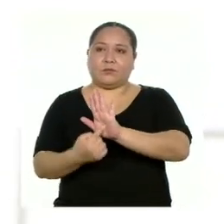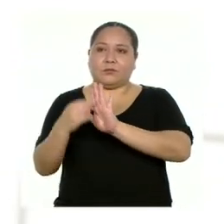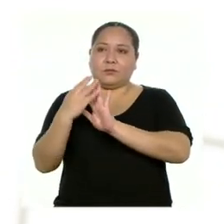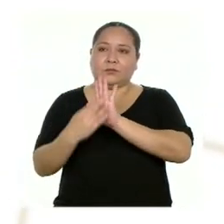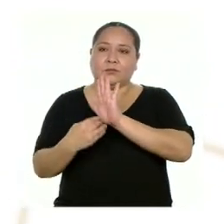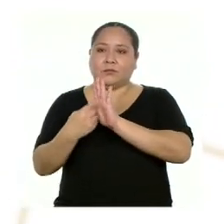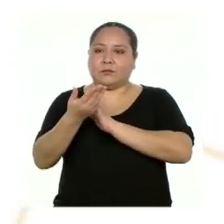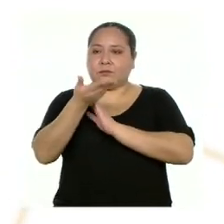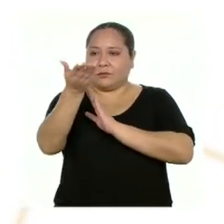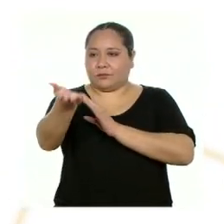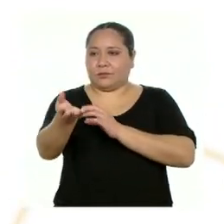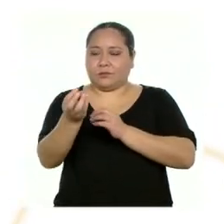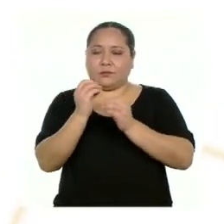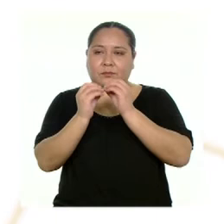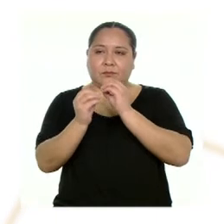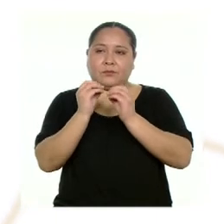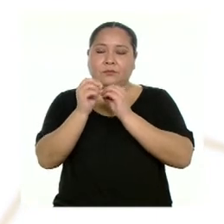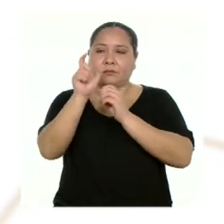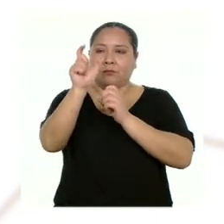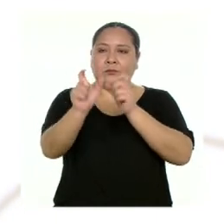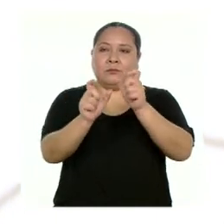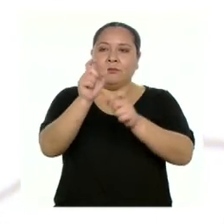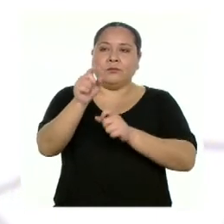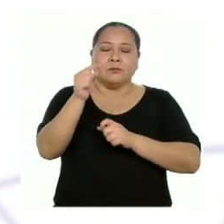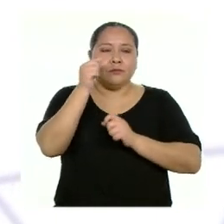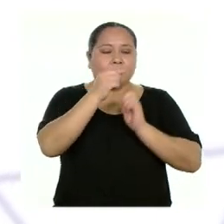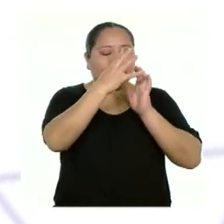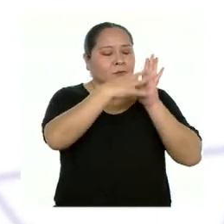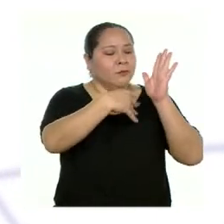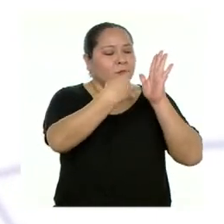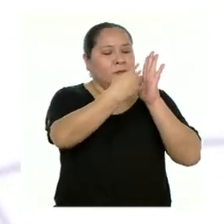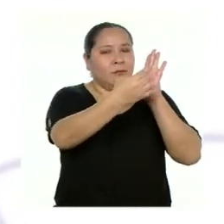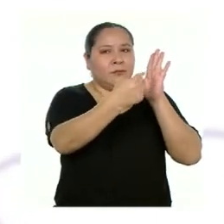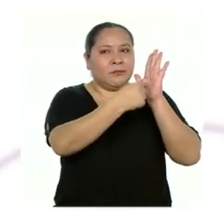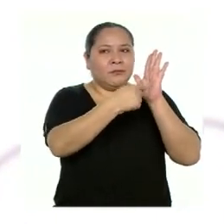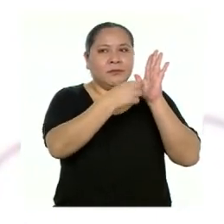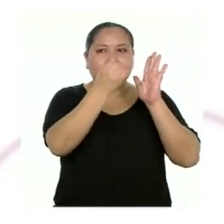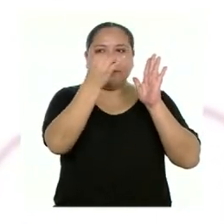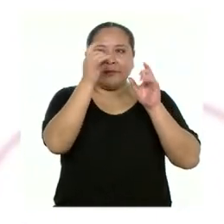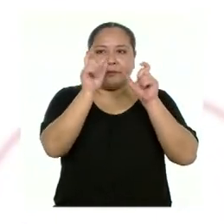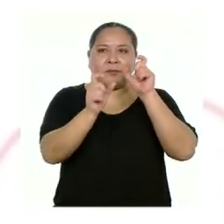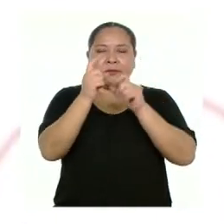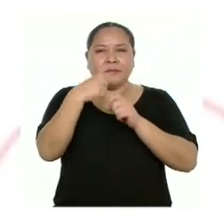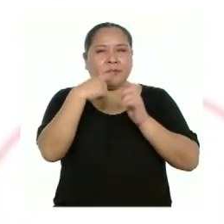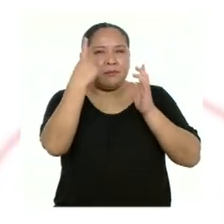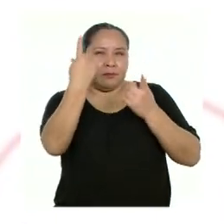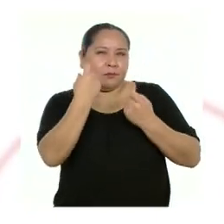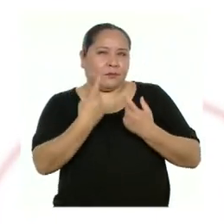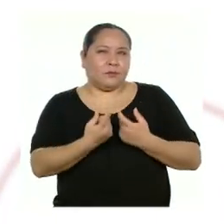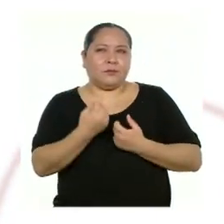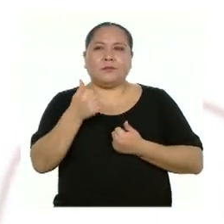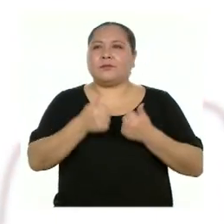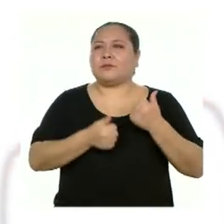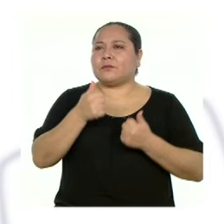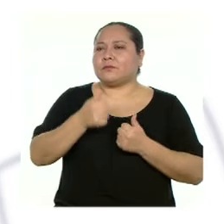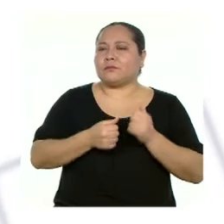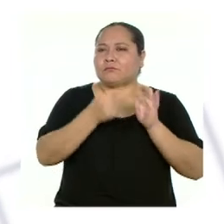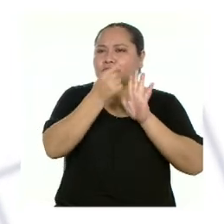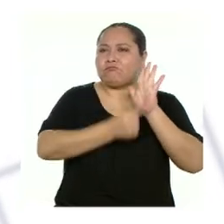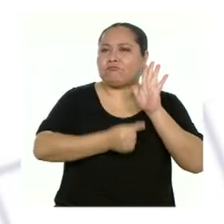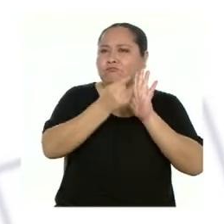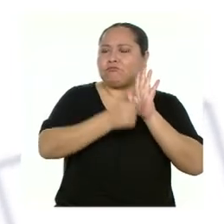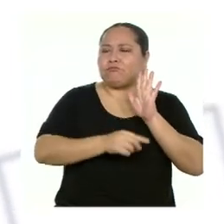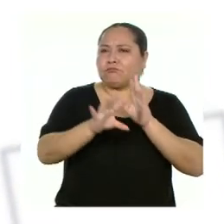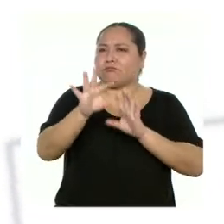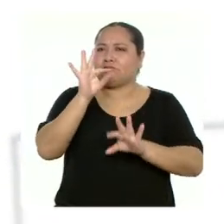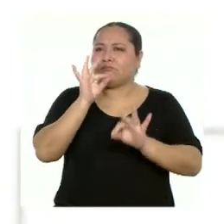para el público. Incluso, en esta presentación, alguien nos podría preguntar, ¿y en qué intervalo cuentas a las personas